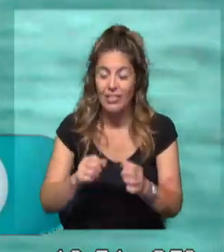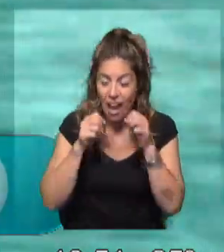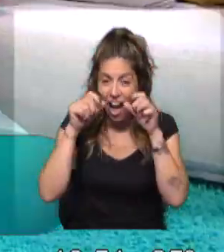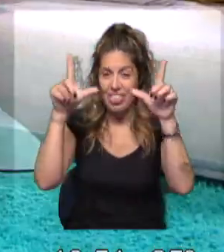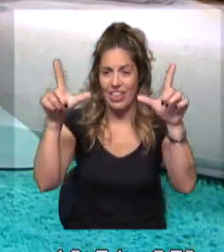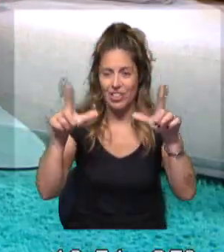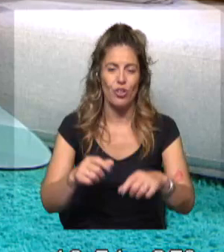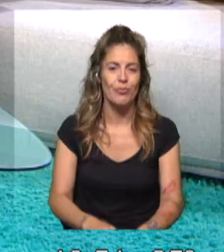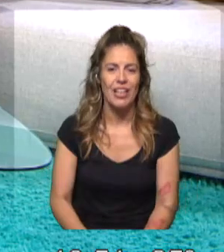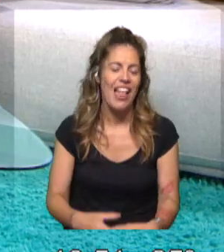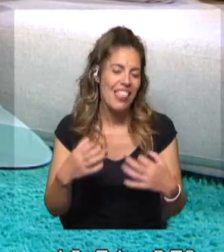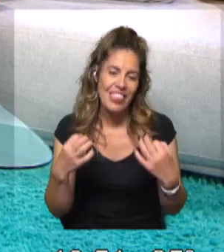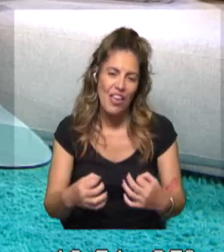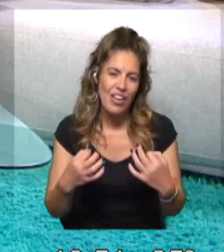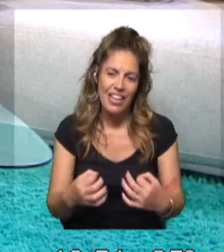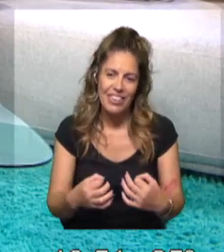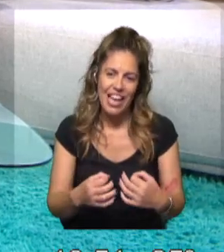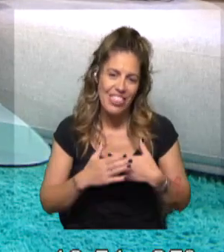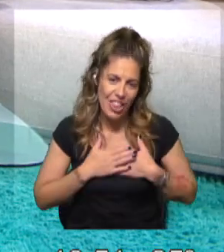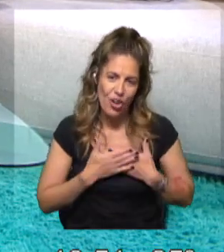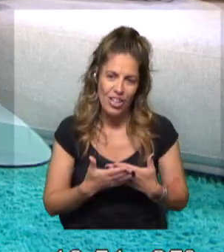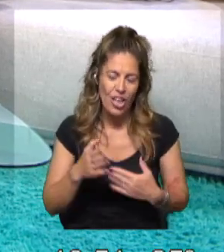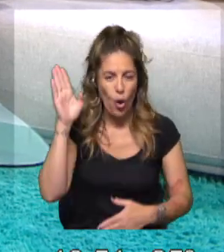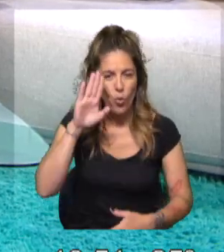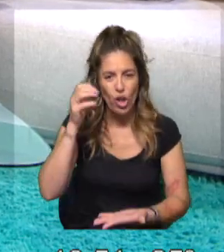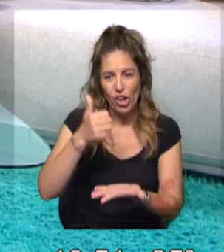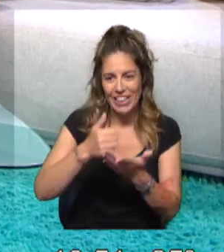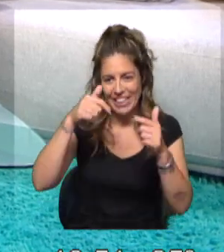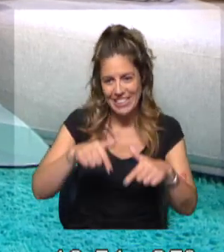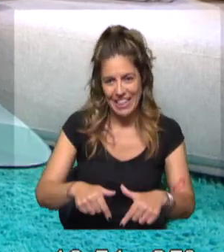Carlos, ha sido realmente, de verdad, de todo corazón, un honor tenerte acá con nosotros. Yo te tengo que echar.